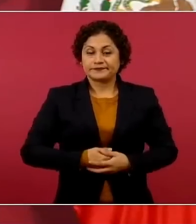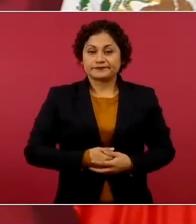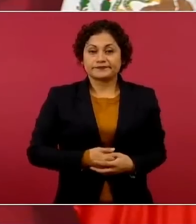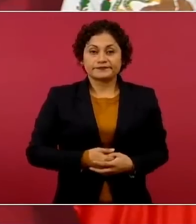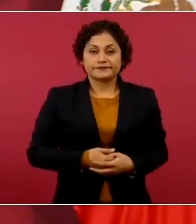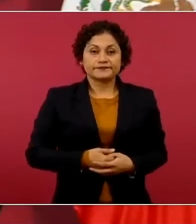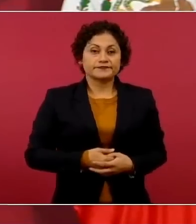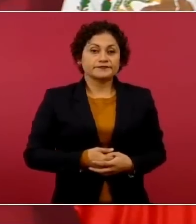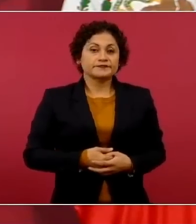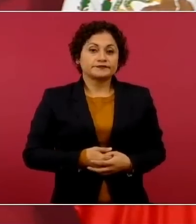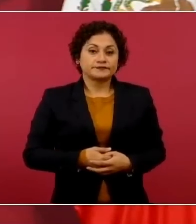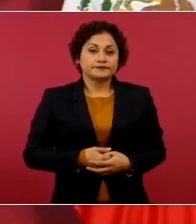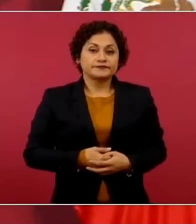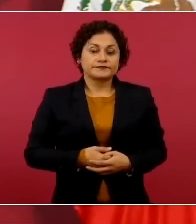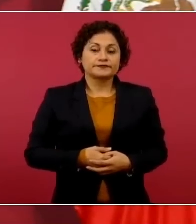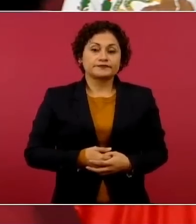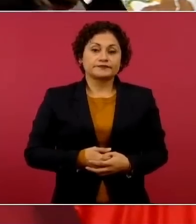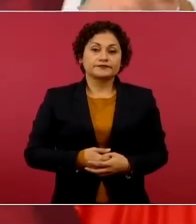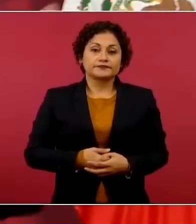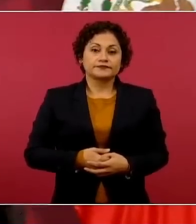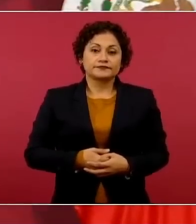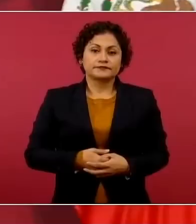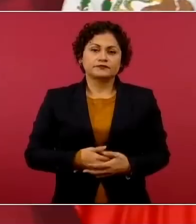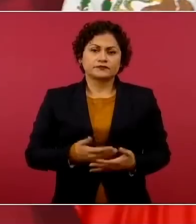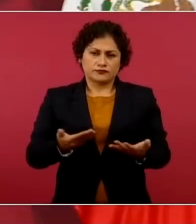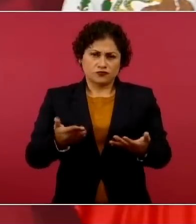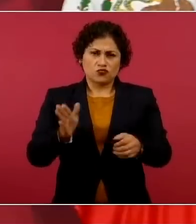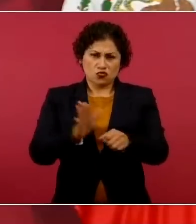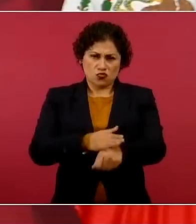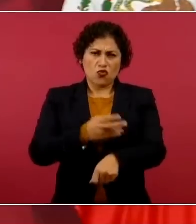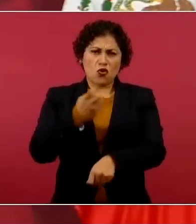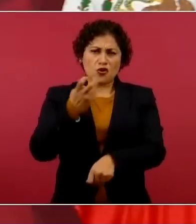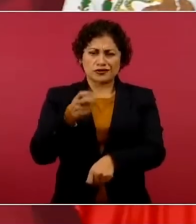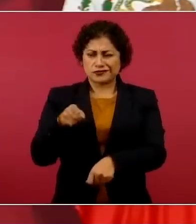se planteaba, a ver, que elijan los mexicanos,